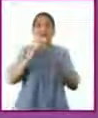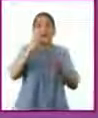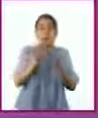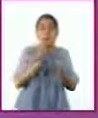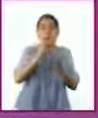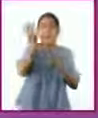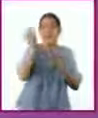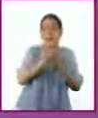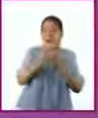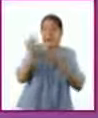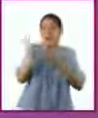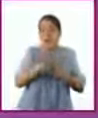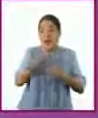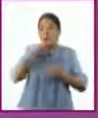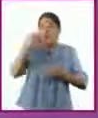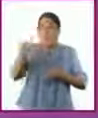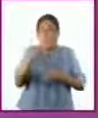fuego.